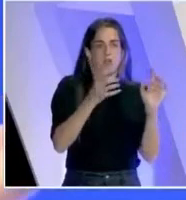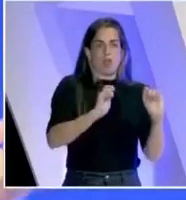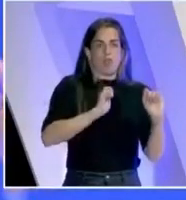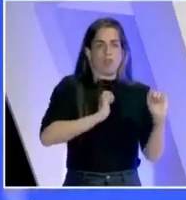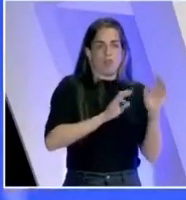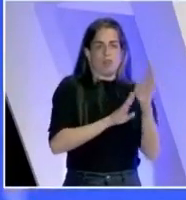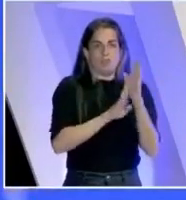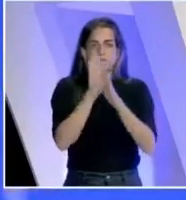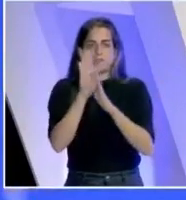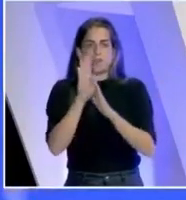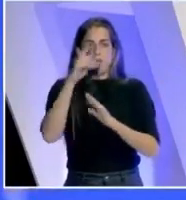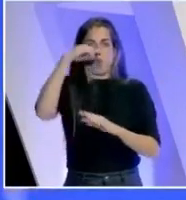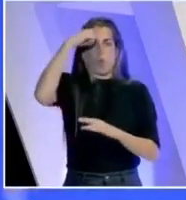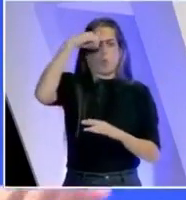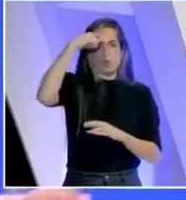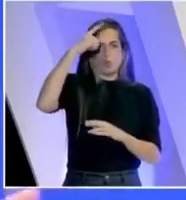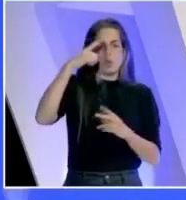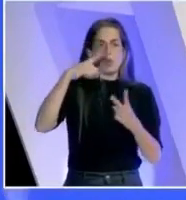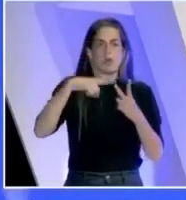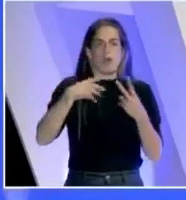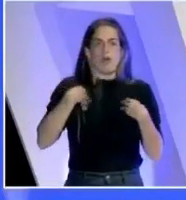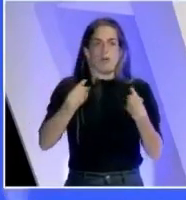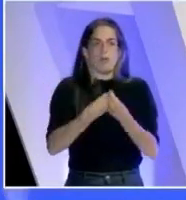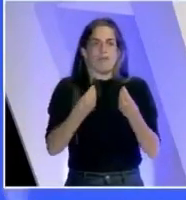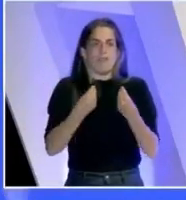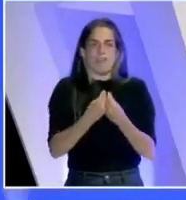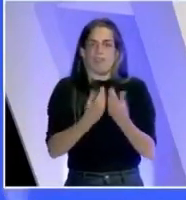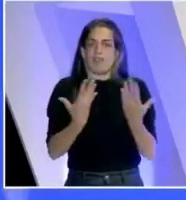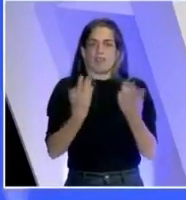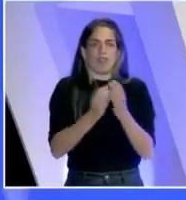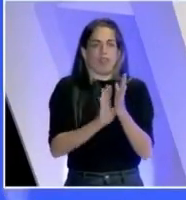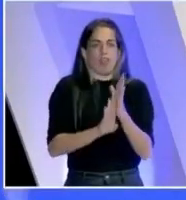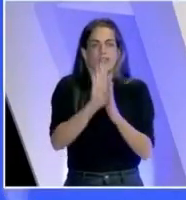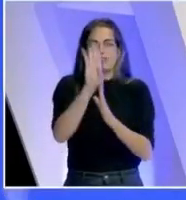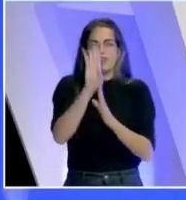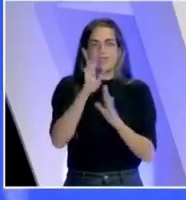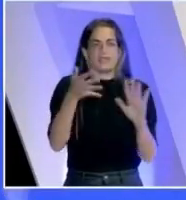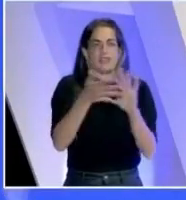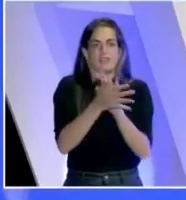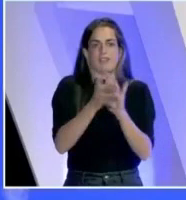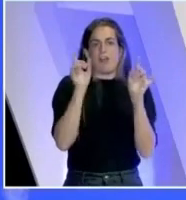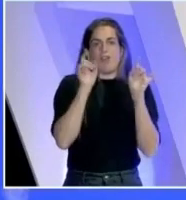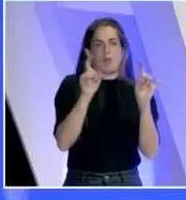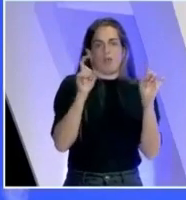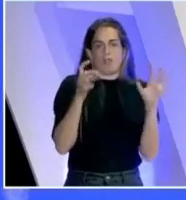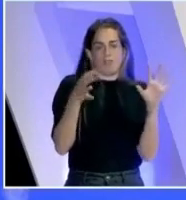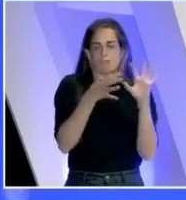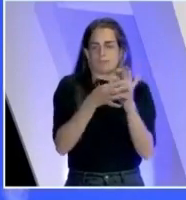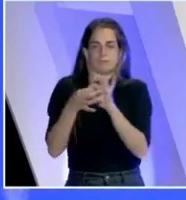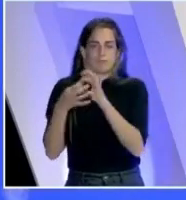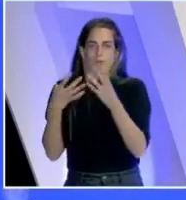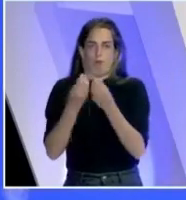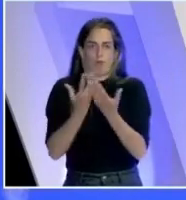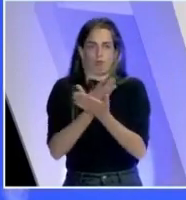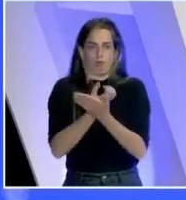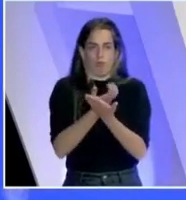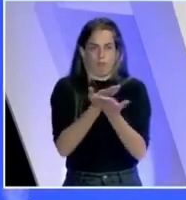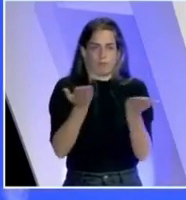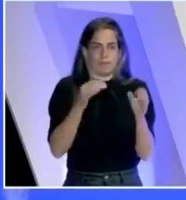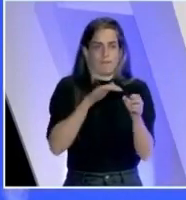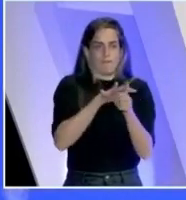la convivencia, la cultura democrática, en fin, cualquiera de los aspectos que tengamos todos en mente. Pues